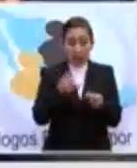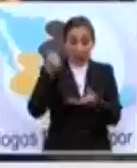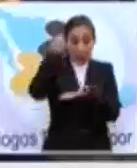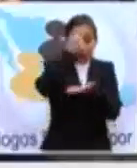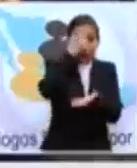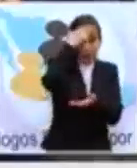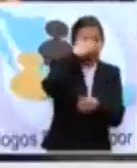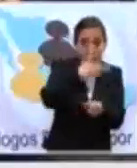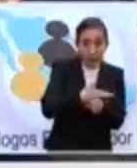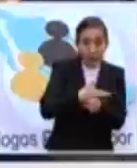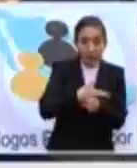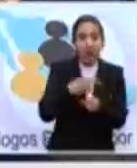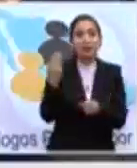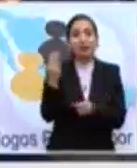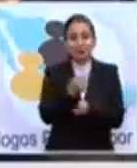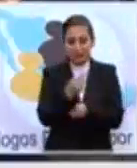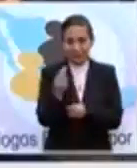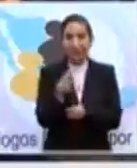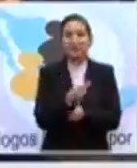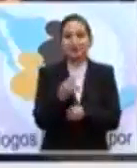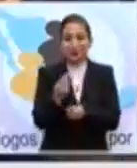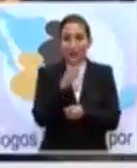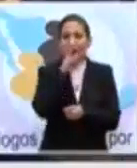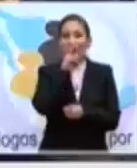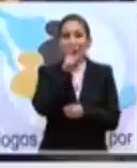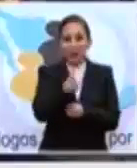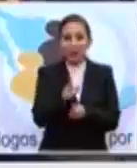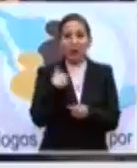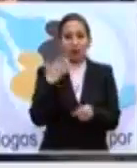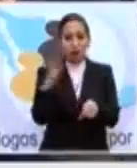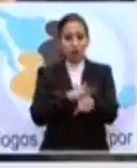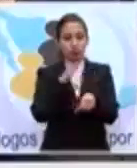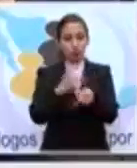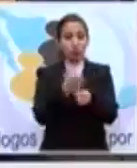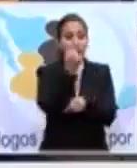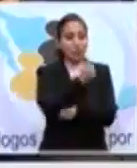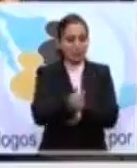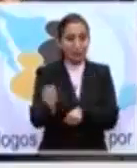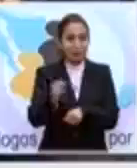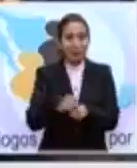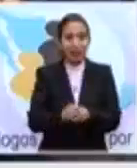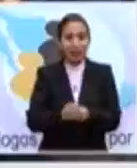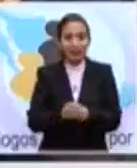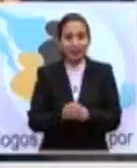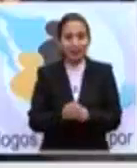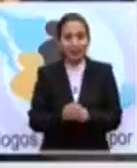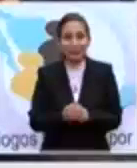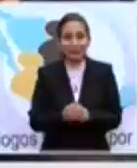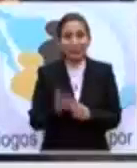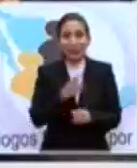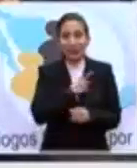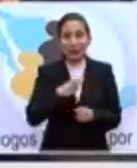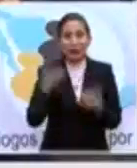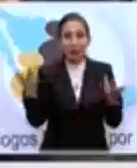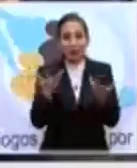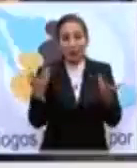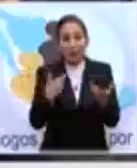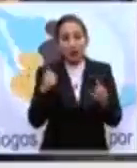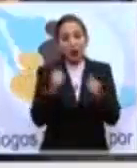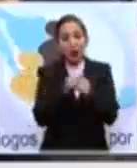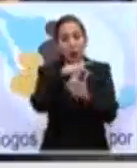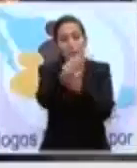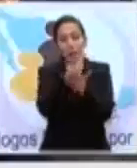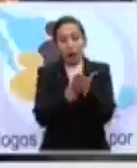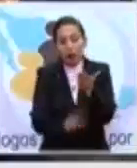requieren. Se necesita gente mejor calificada, y esto es un esfuerzo común que se tiene que hacer a través de